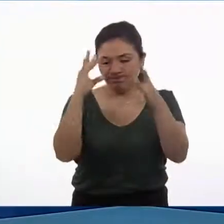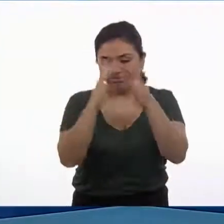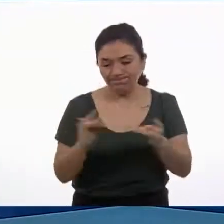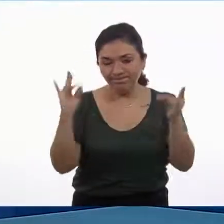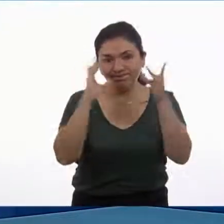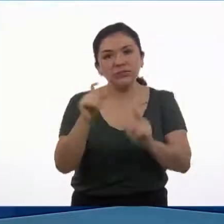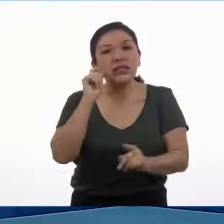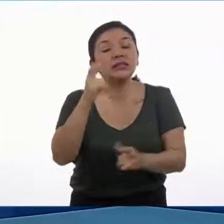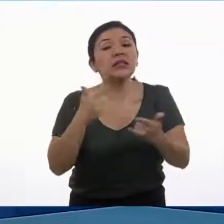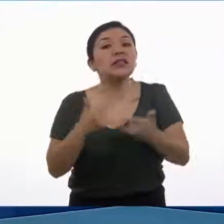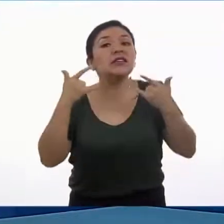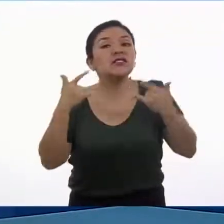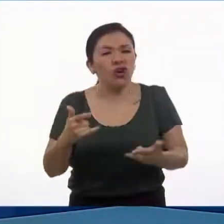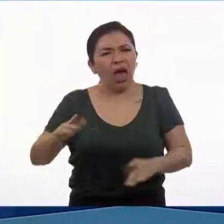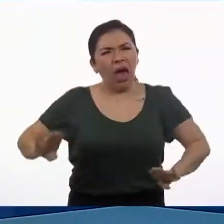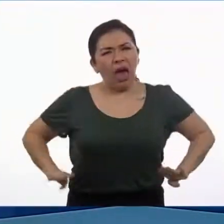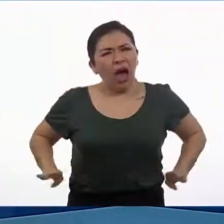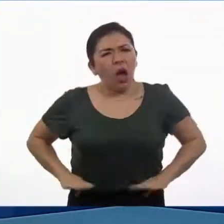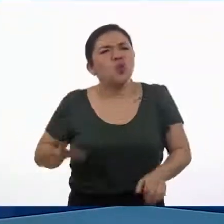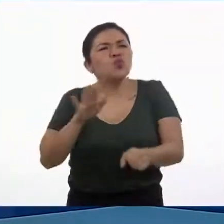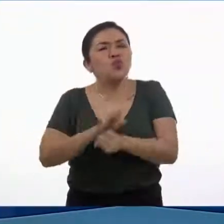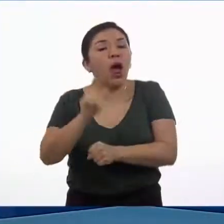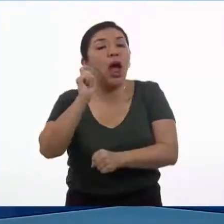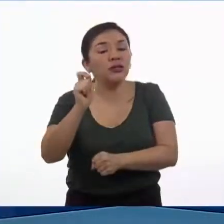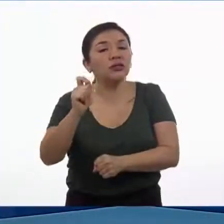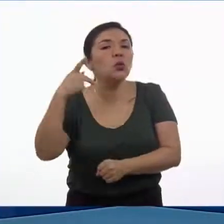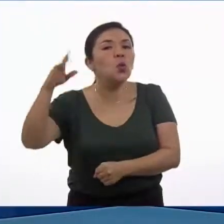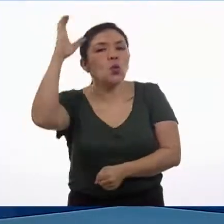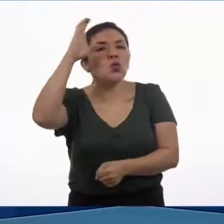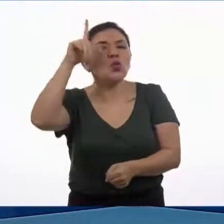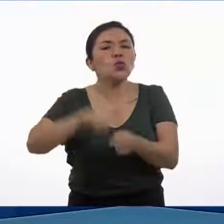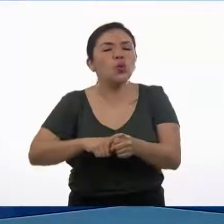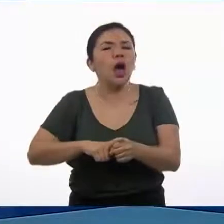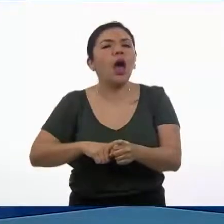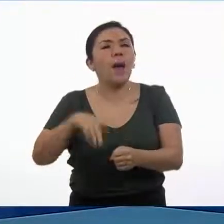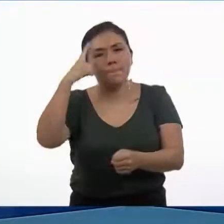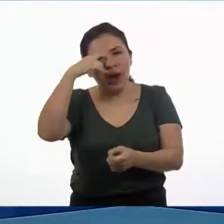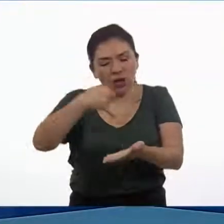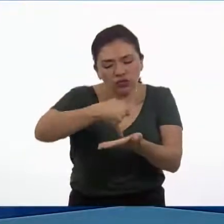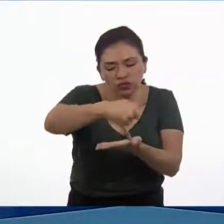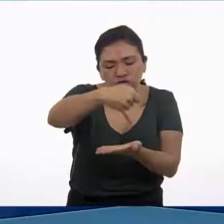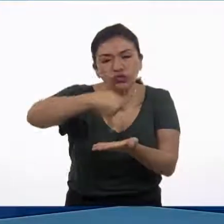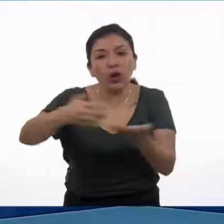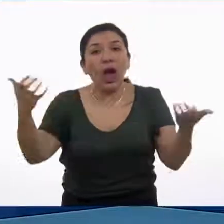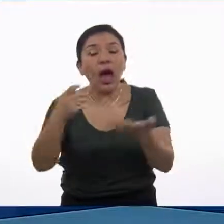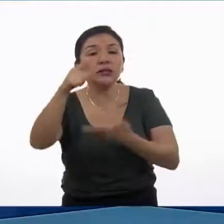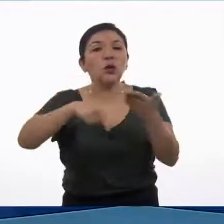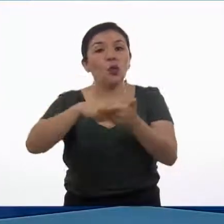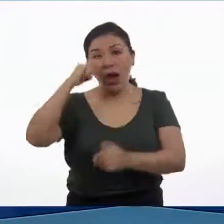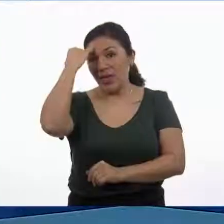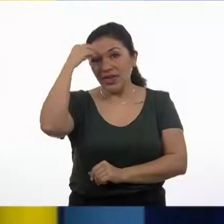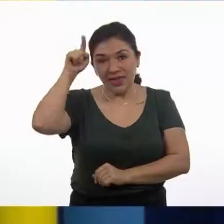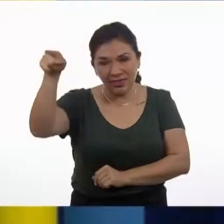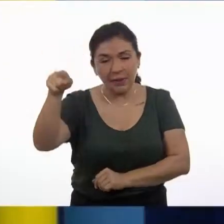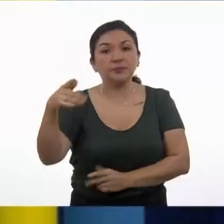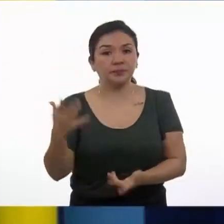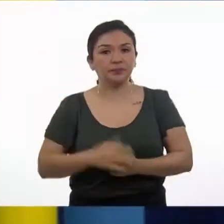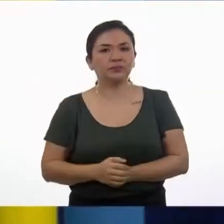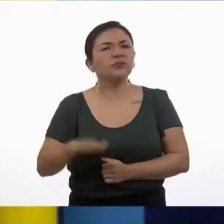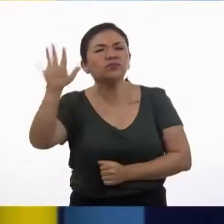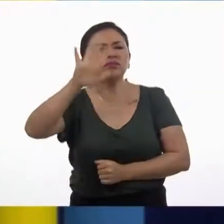analizar la historia y las características de la civilización agrícola que se desarrolló en la India, en las riberas